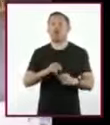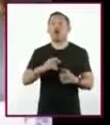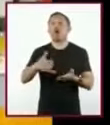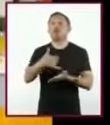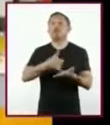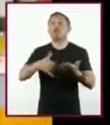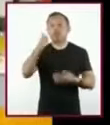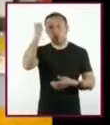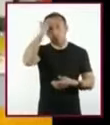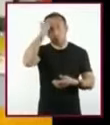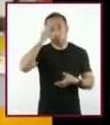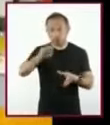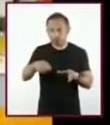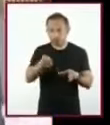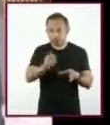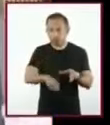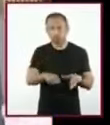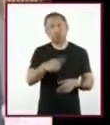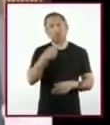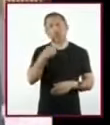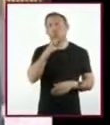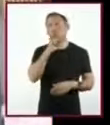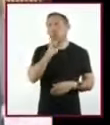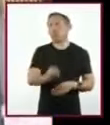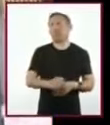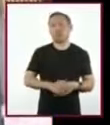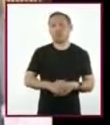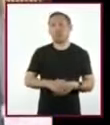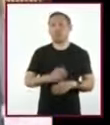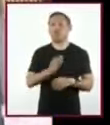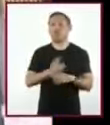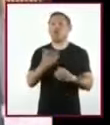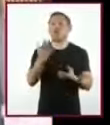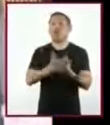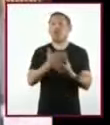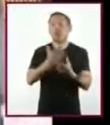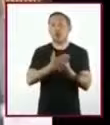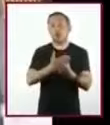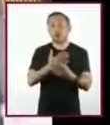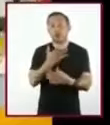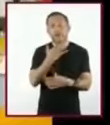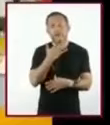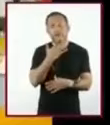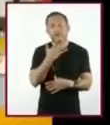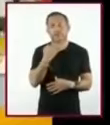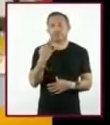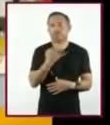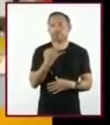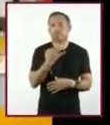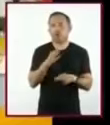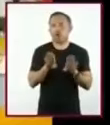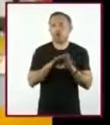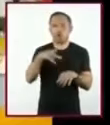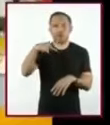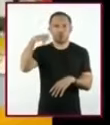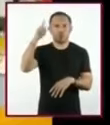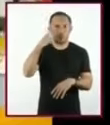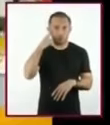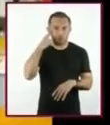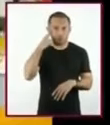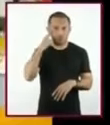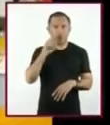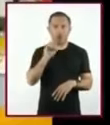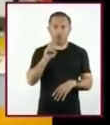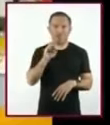también. Y lo que queremos hacer son, en este momento, son unos tacos deliciosos, tipo oriente, pero